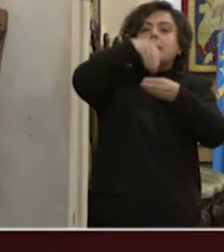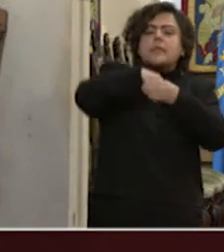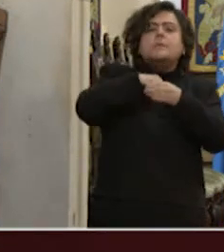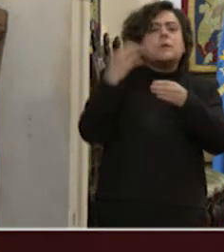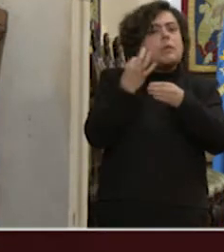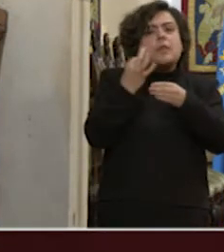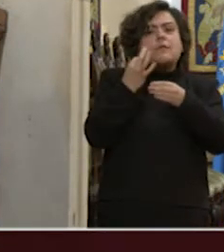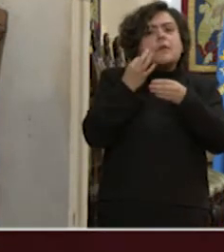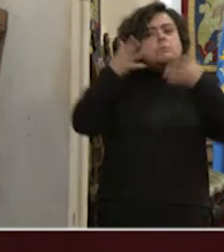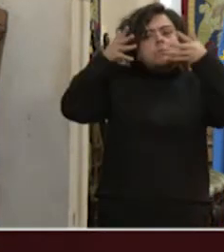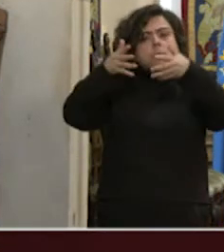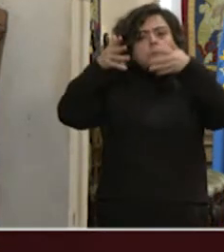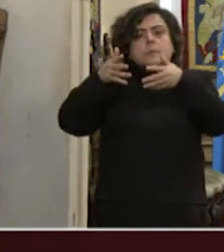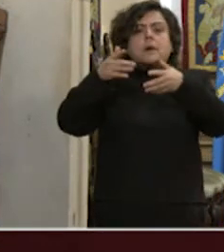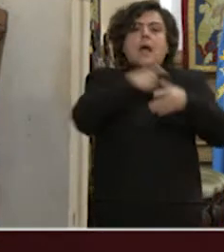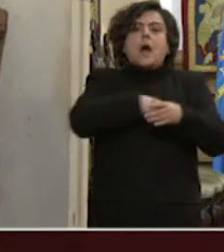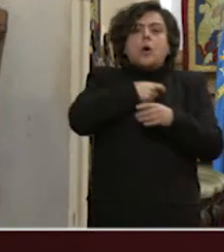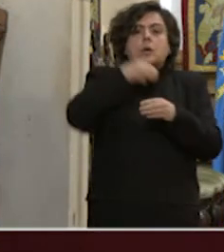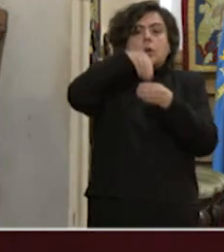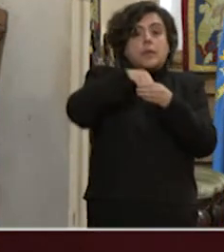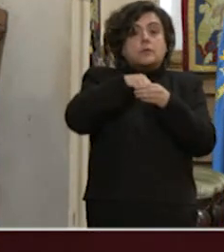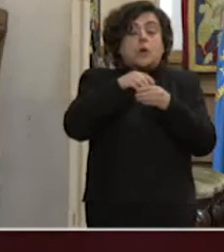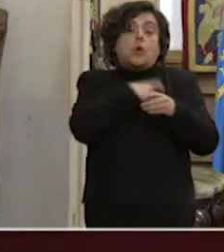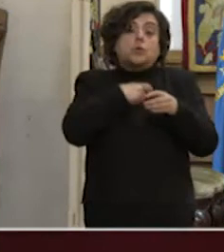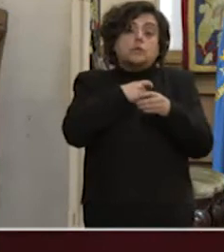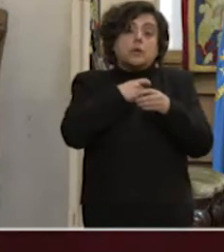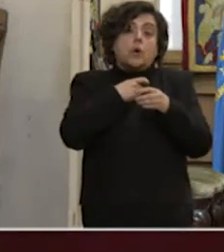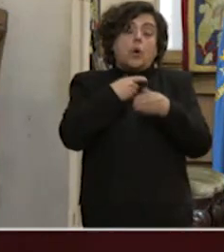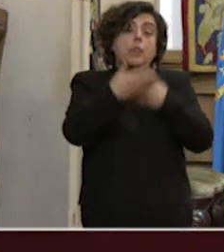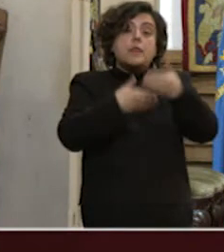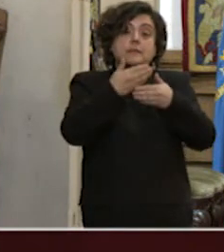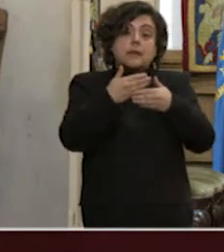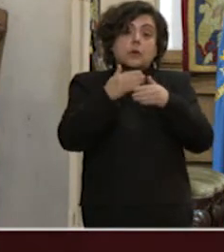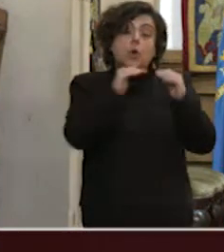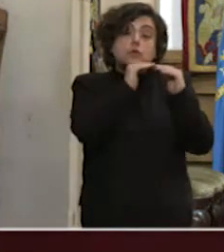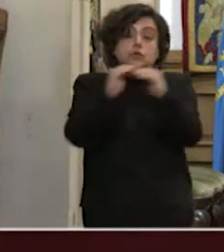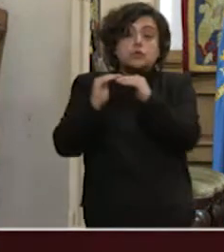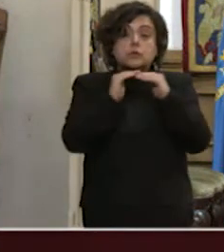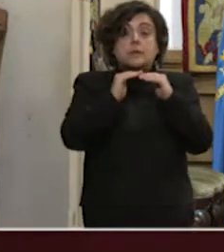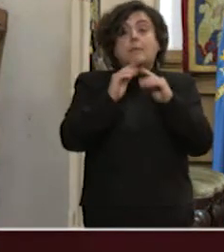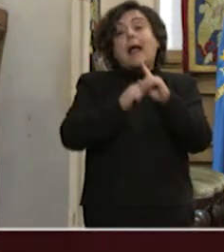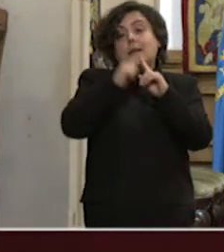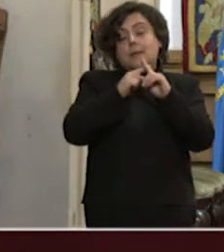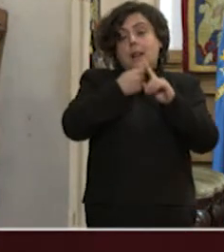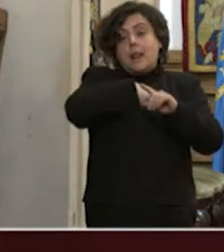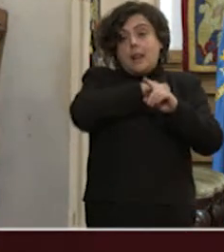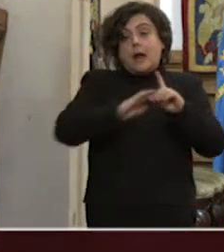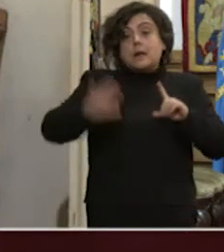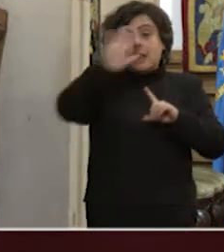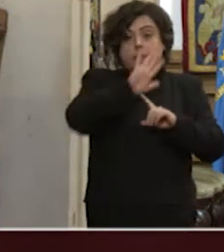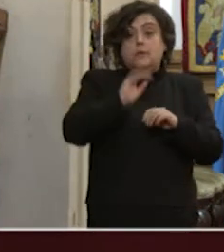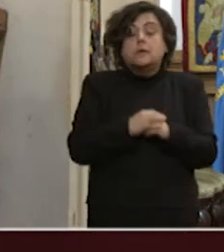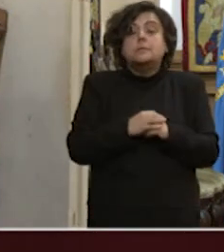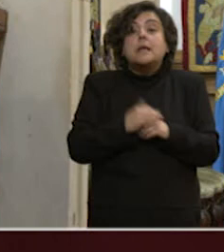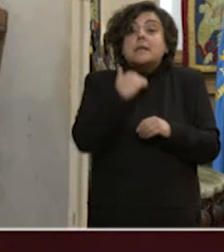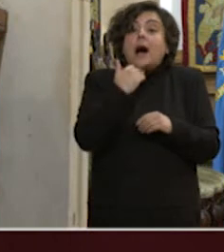toma de decisiones en órganos tan importantes como el Consejo de Desarrollo Sostenible a nivel nacional. Es capital que